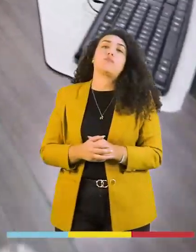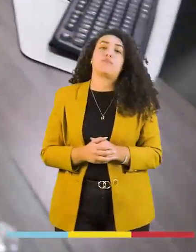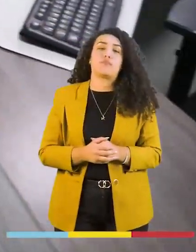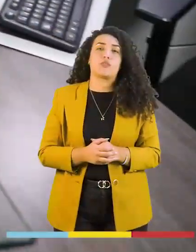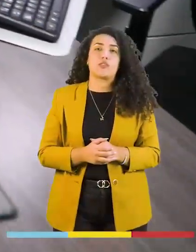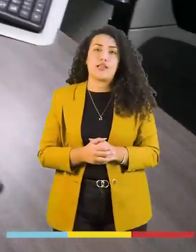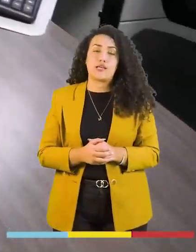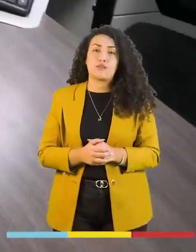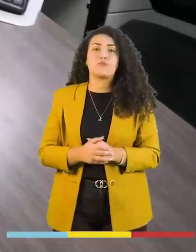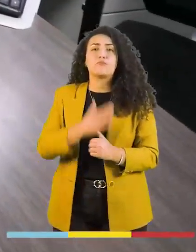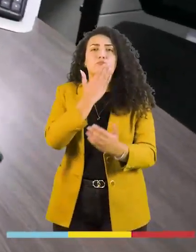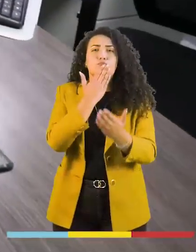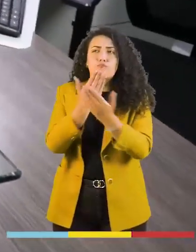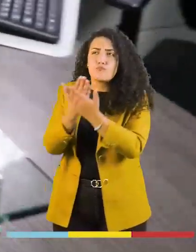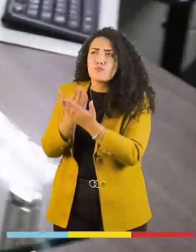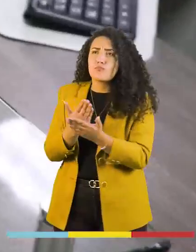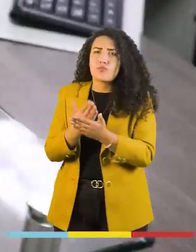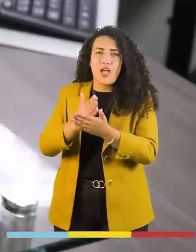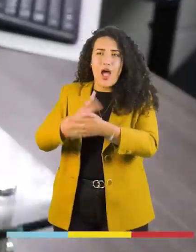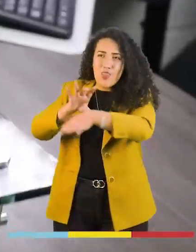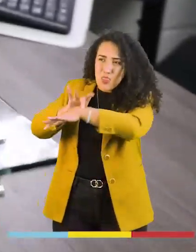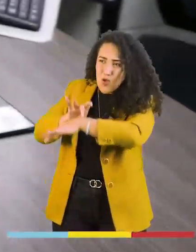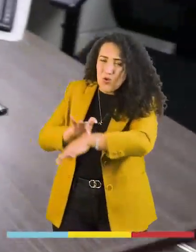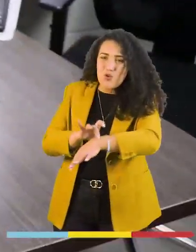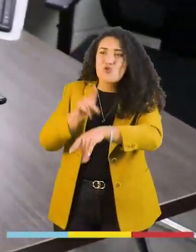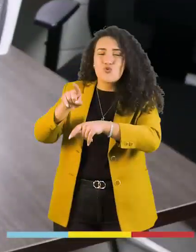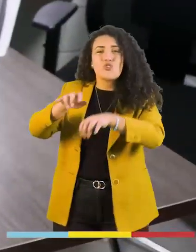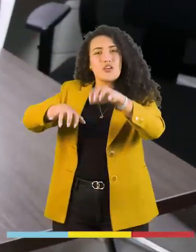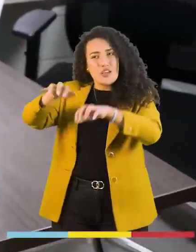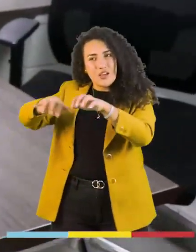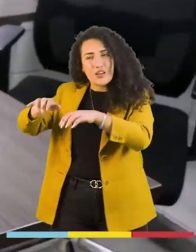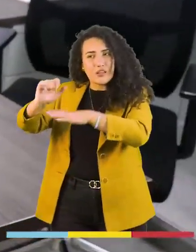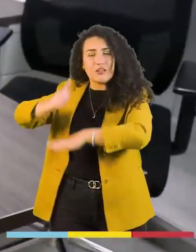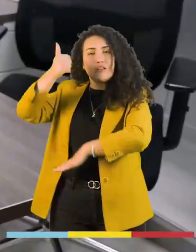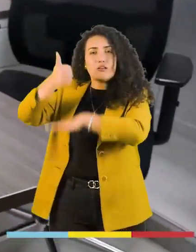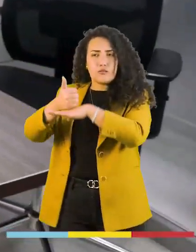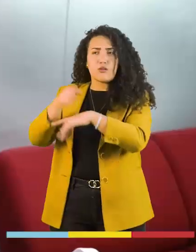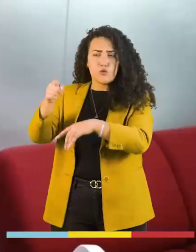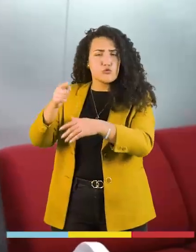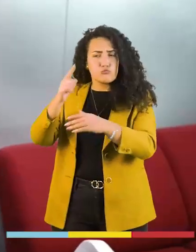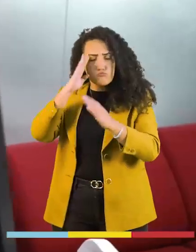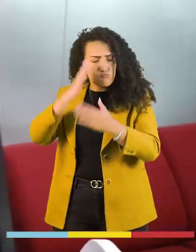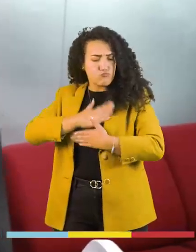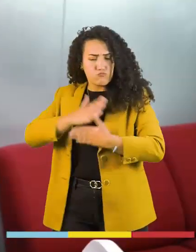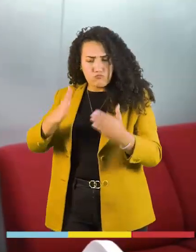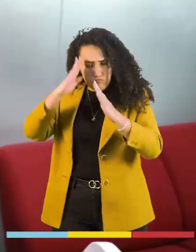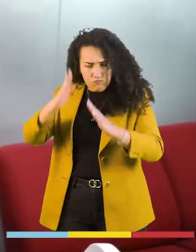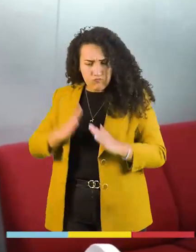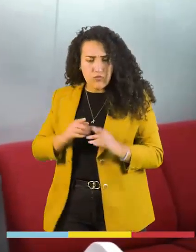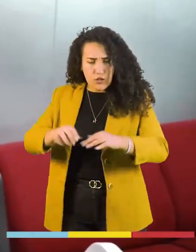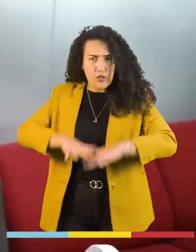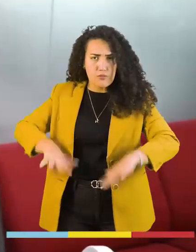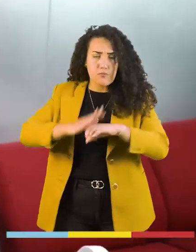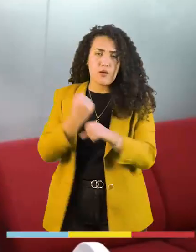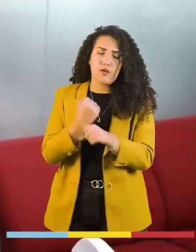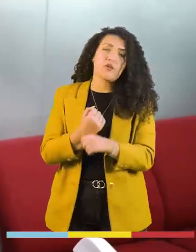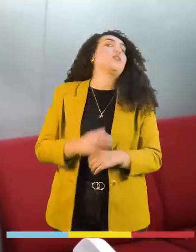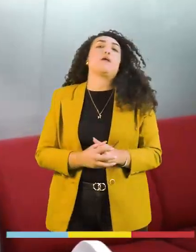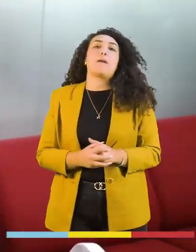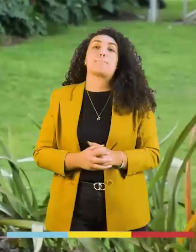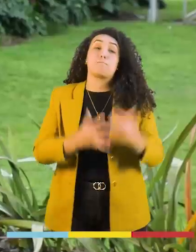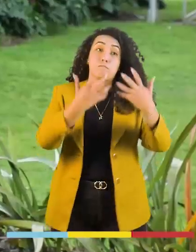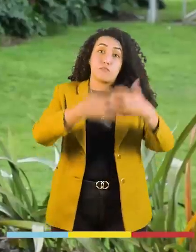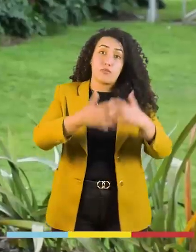funcionarios de prensa, de las TIC, de protocolo, también de gobierno, porque pues yo también colaboro en esa zona,